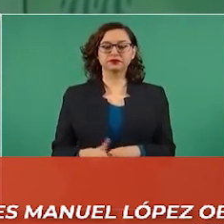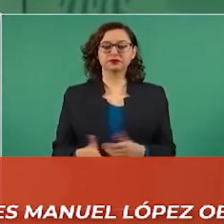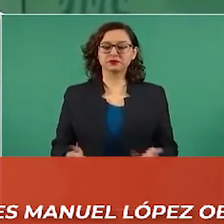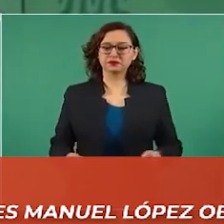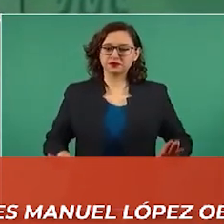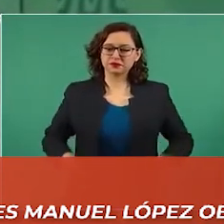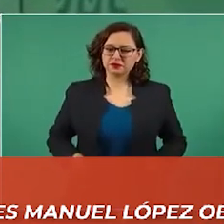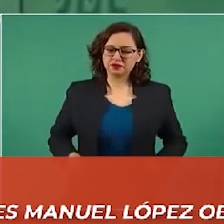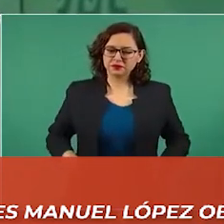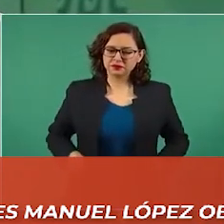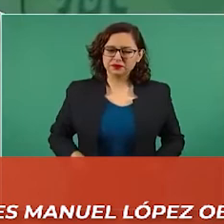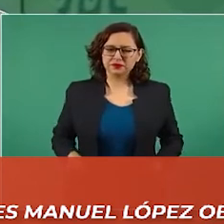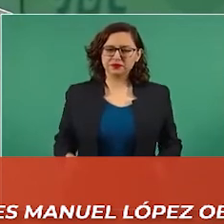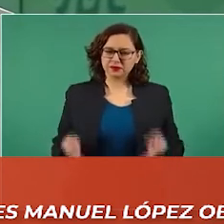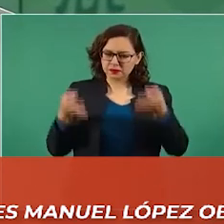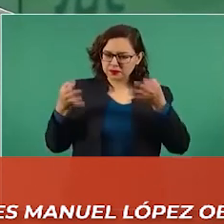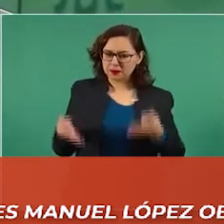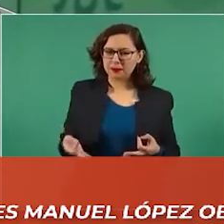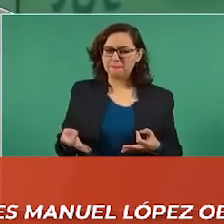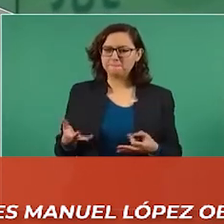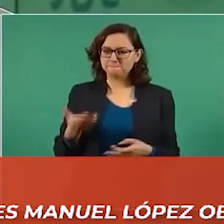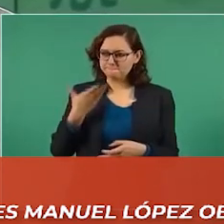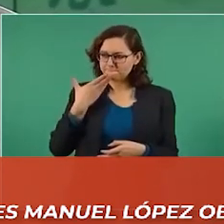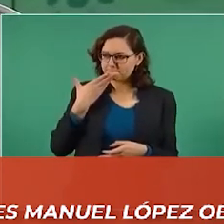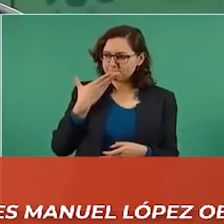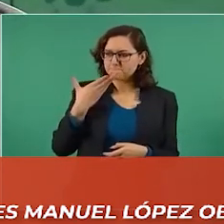dignas de quienes se